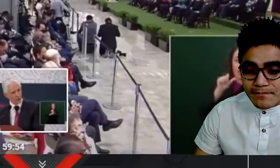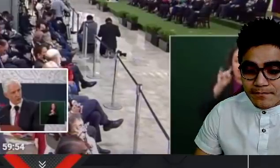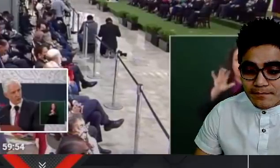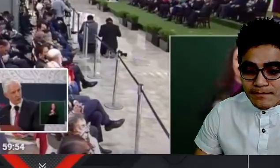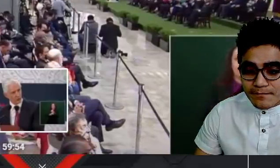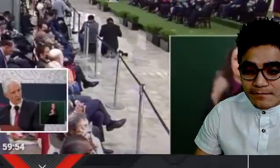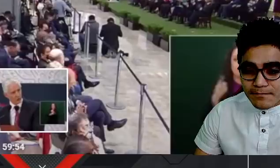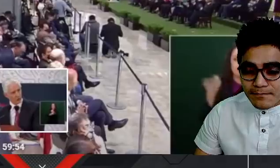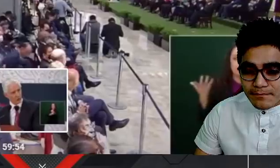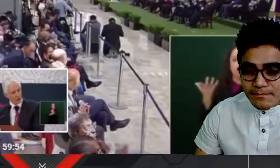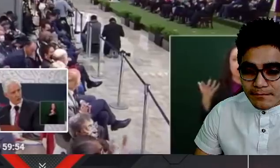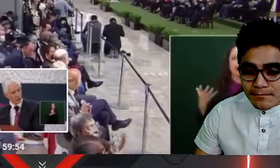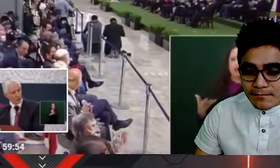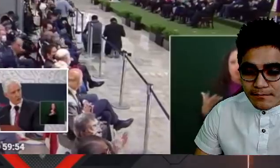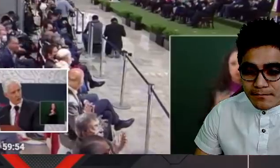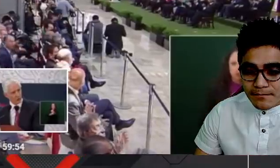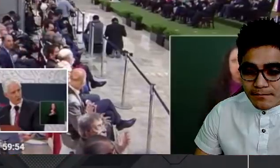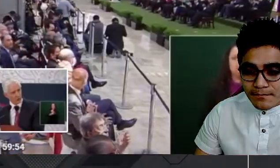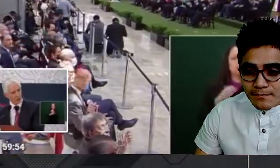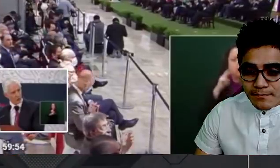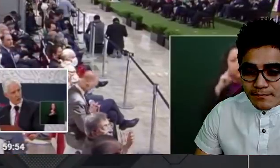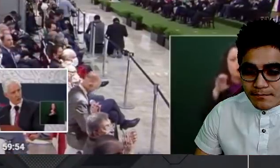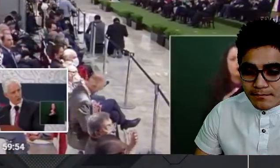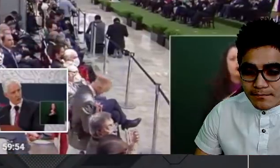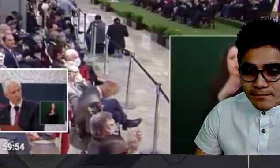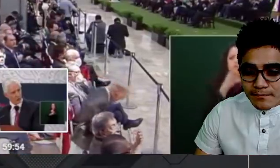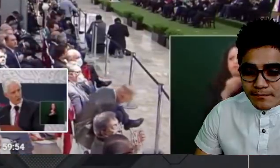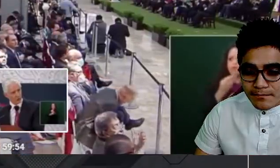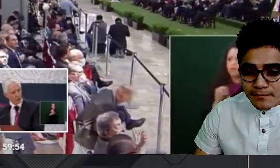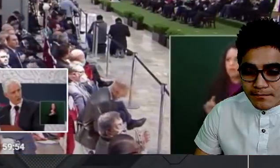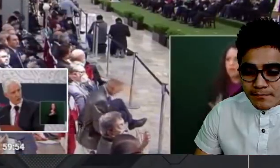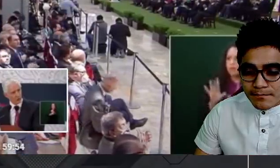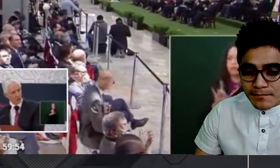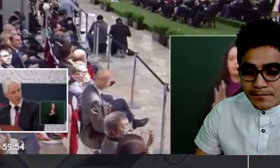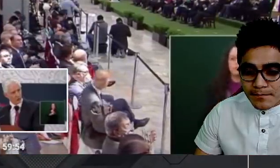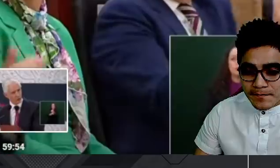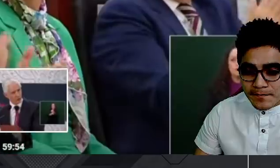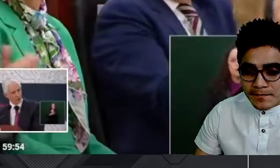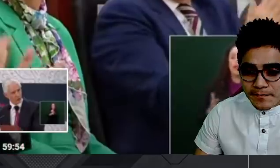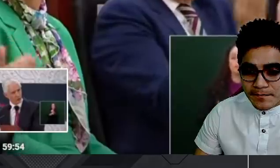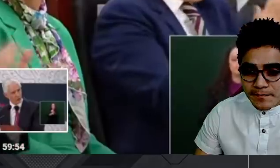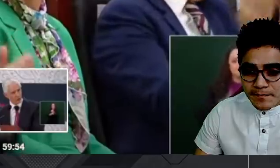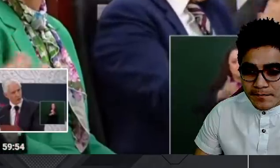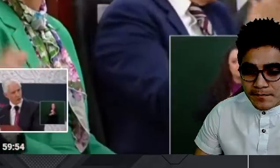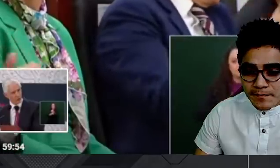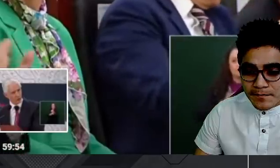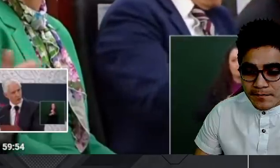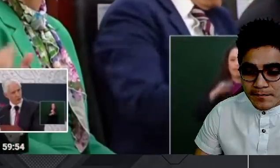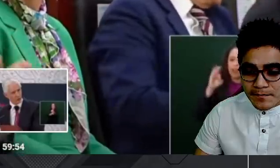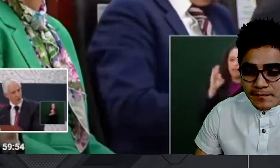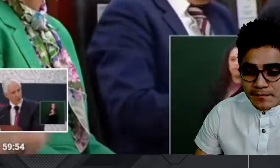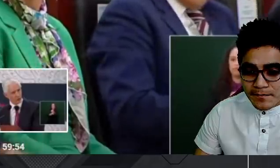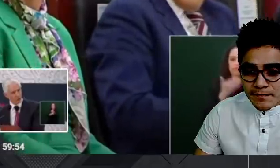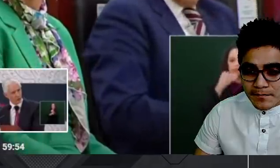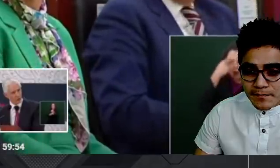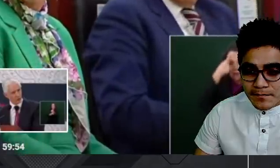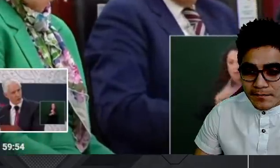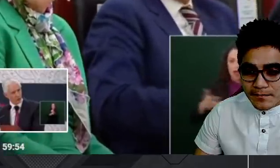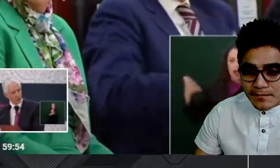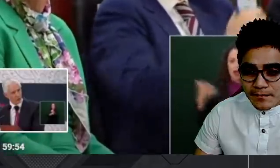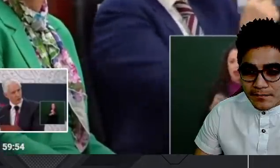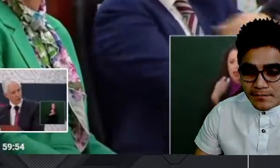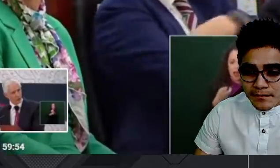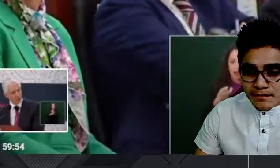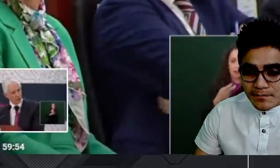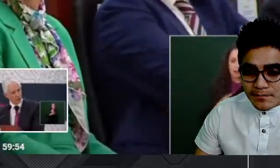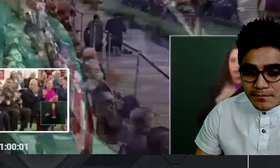encontrar soluciones conjuntas a los desafíos metropolitanos y su gran respaldo para la realización de este